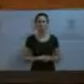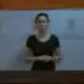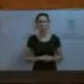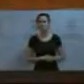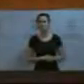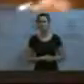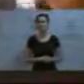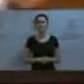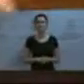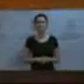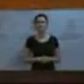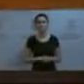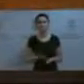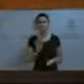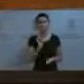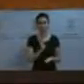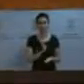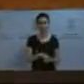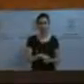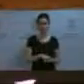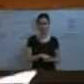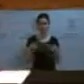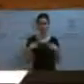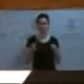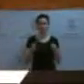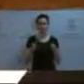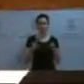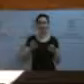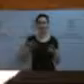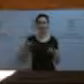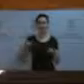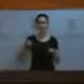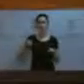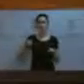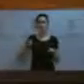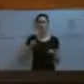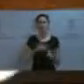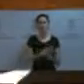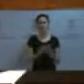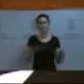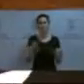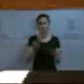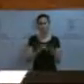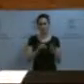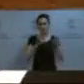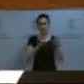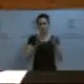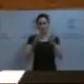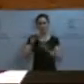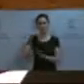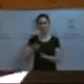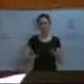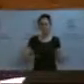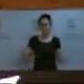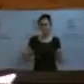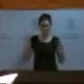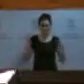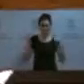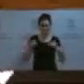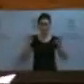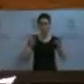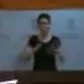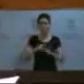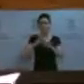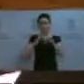centro de salud de Sabugo, como usted conocerá, atiende una población de 19.771 personas con un cupo